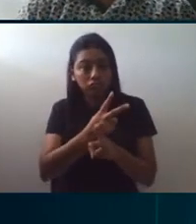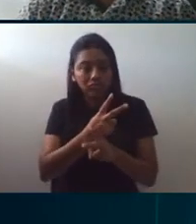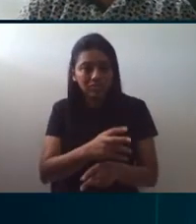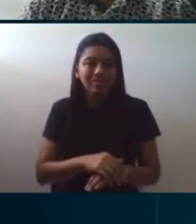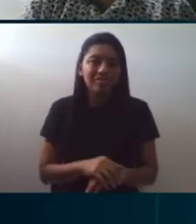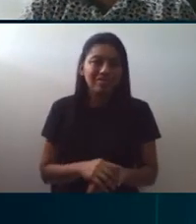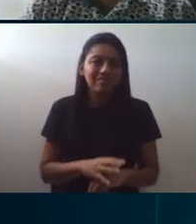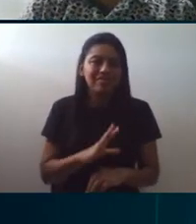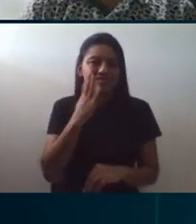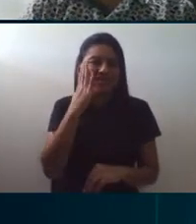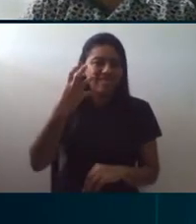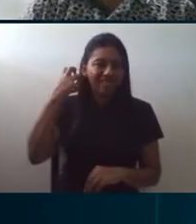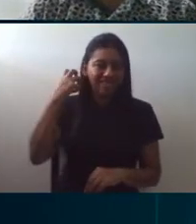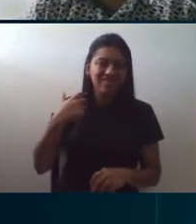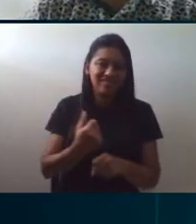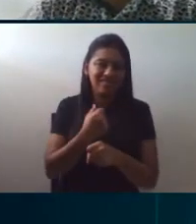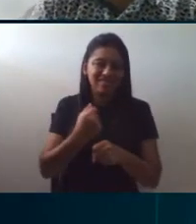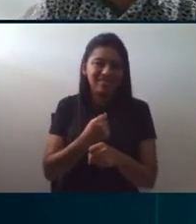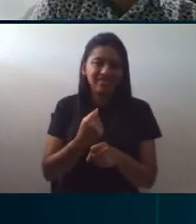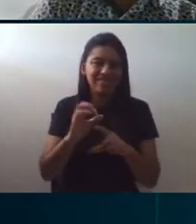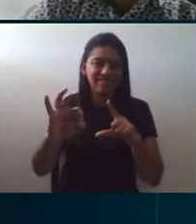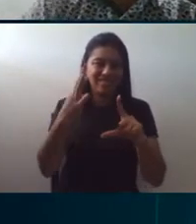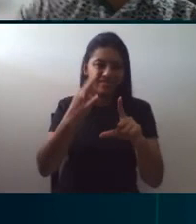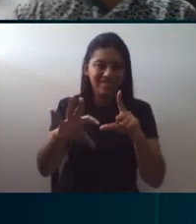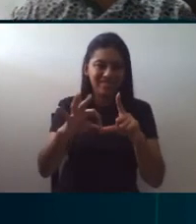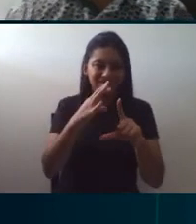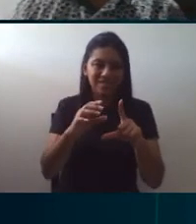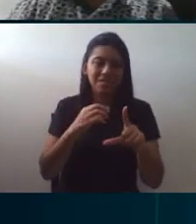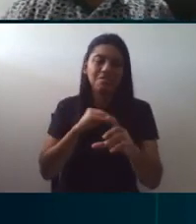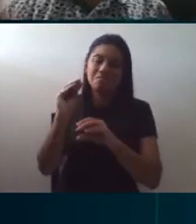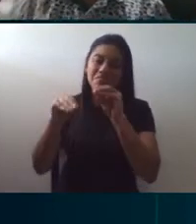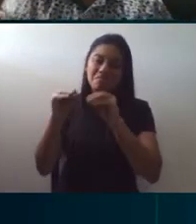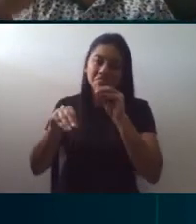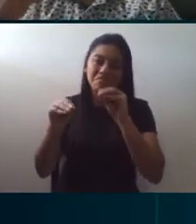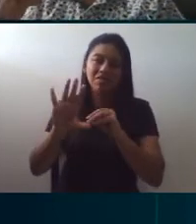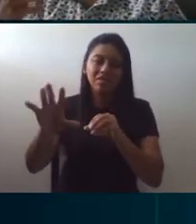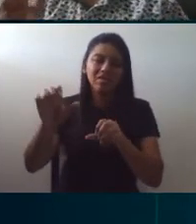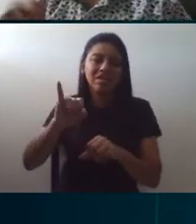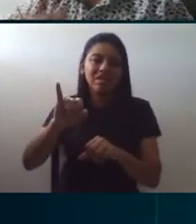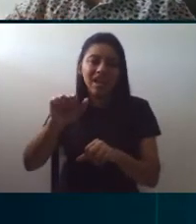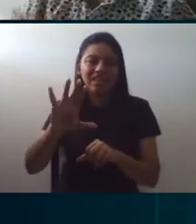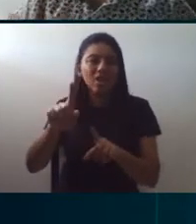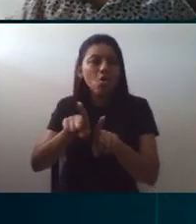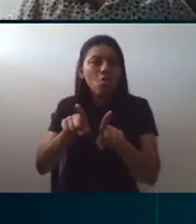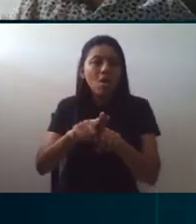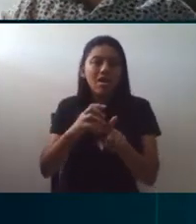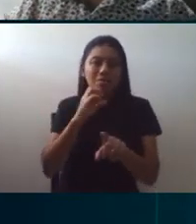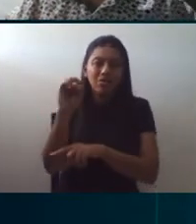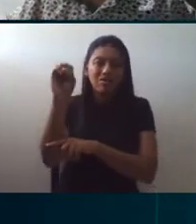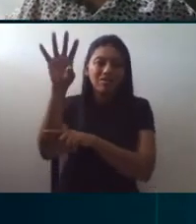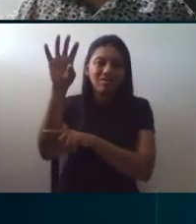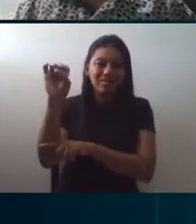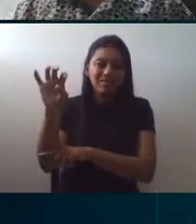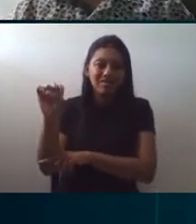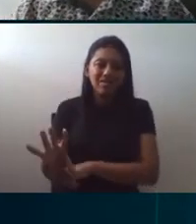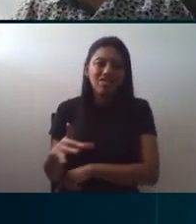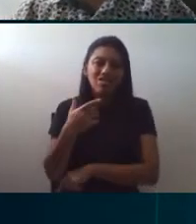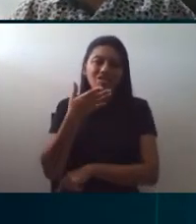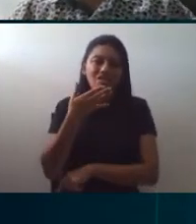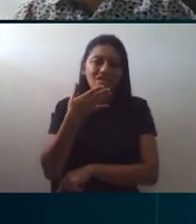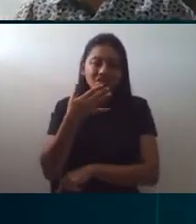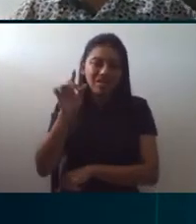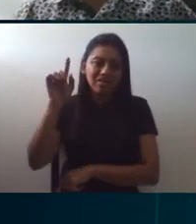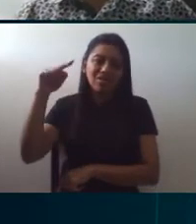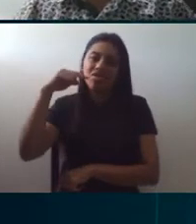hacía en línea y mediante la interpretación analítica de textos iba sacando como un semáforo, pues como lo que se le imagine. Imagínense ustedes un megaproyecto donde todo el